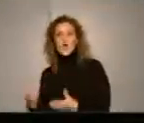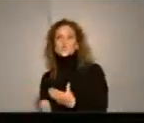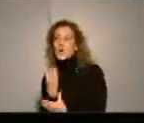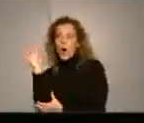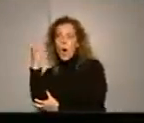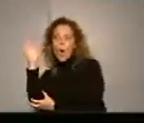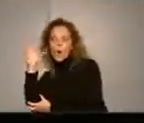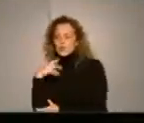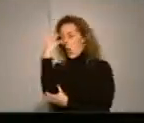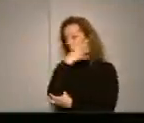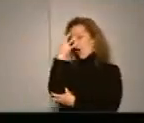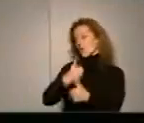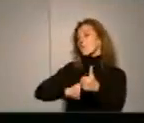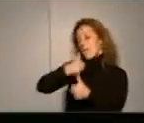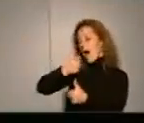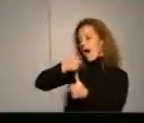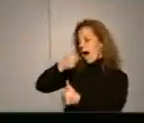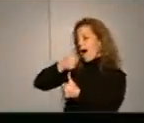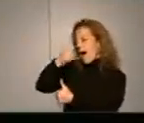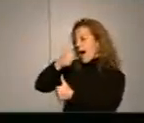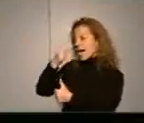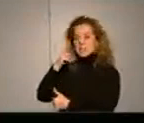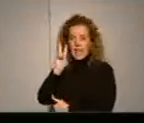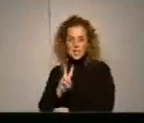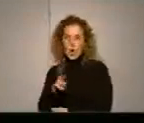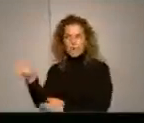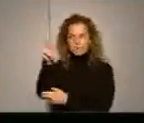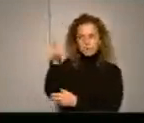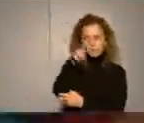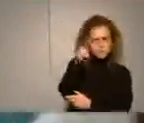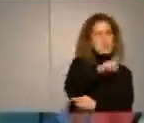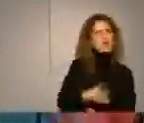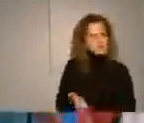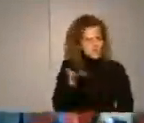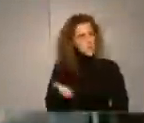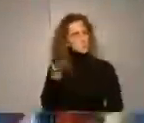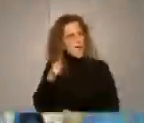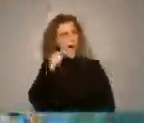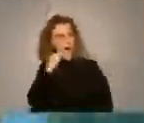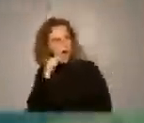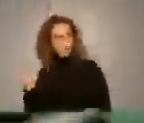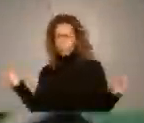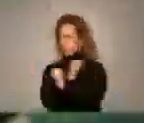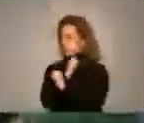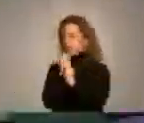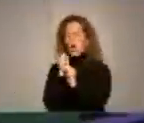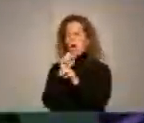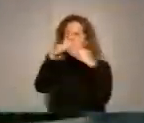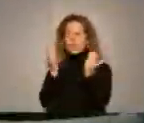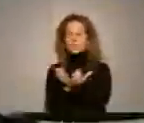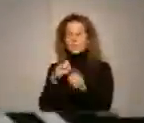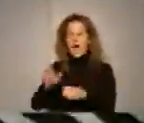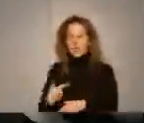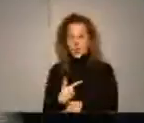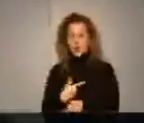Fuera más que un cuento, con dos cojones dimos un repaso a Teresita y a ese pelotazo. No